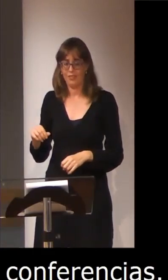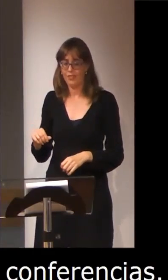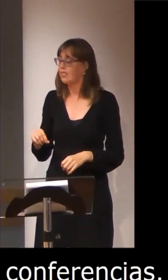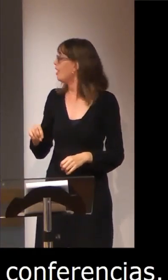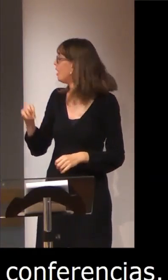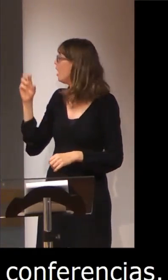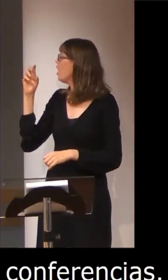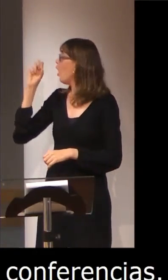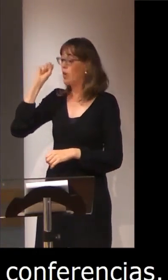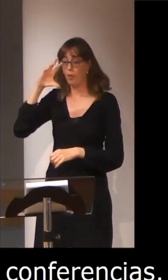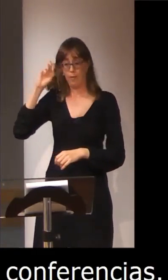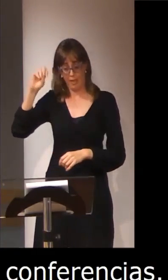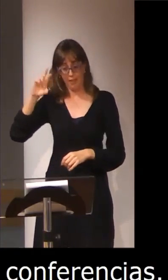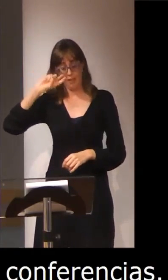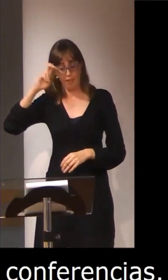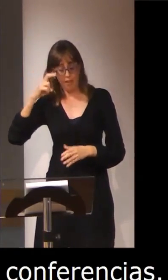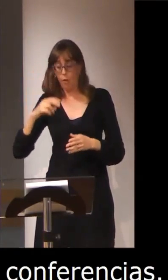versaría sobre violencia de género.